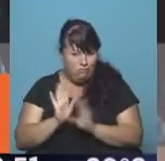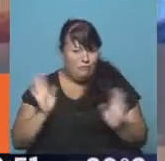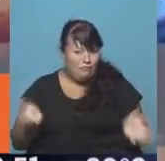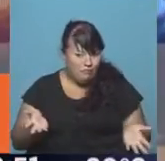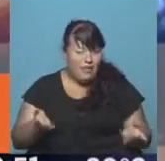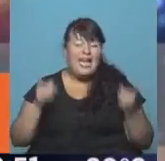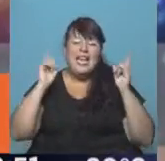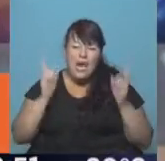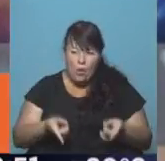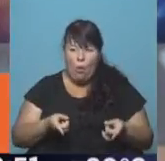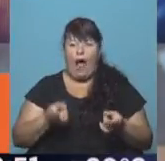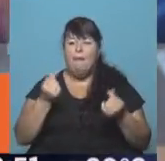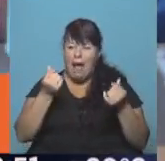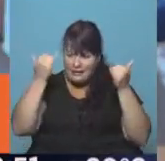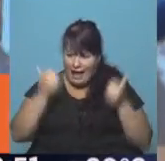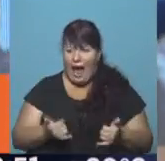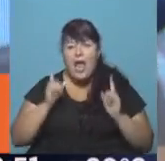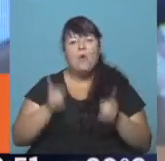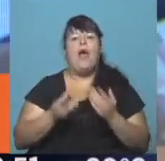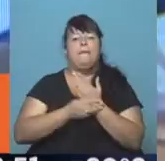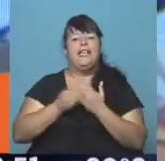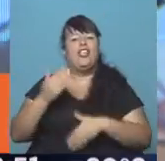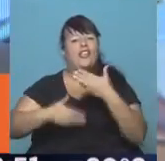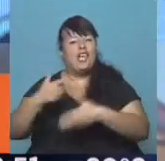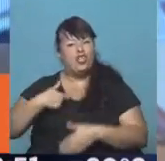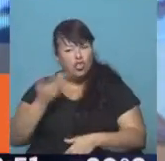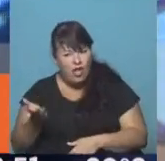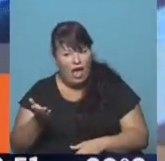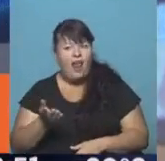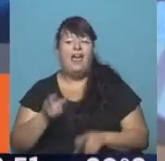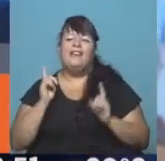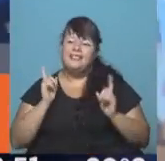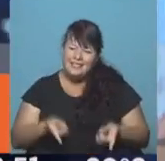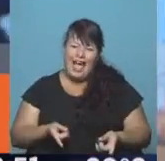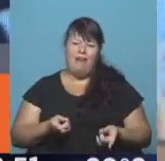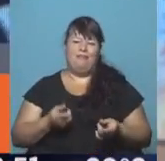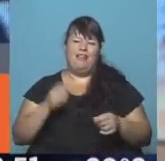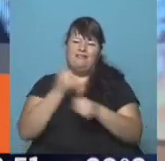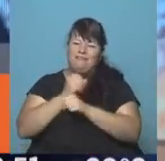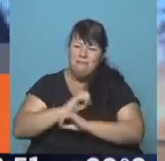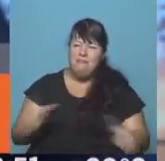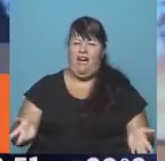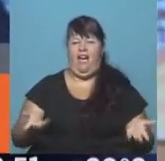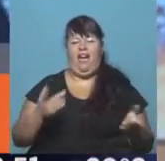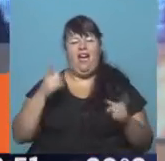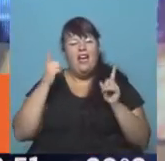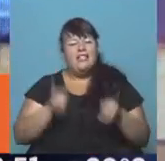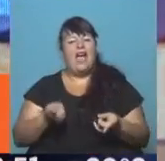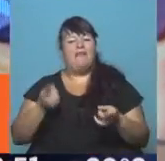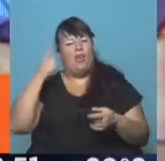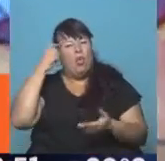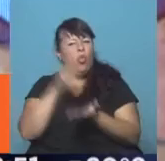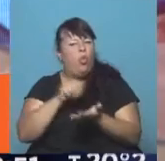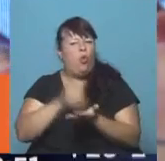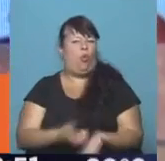a pesar de tener los recursos lo mismo en el misterio desarrollo social hay también una cuestión de ineficiencia hay una cuestión de terquedad